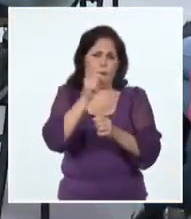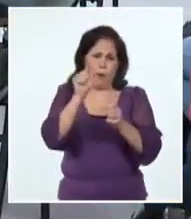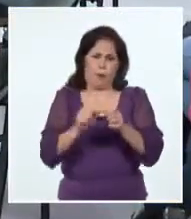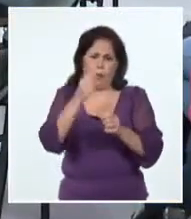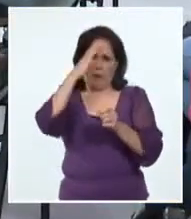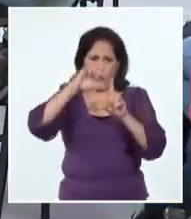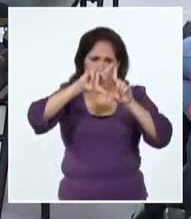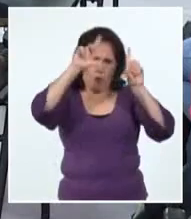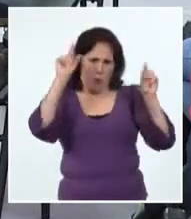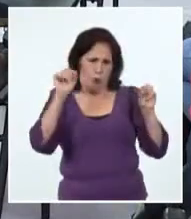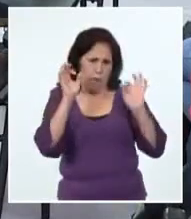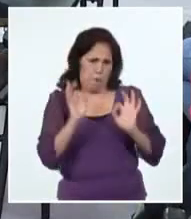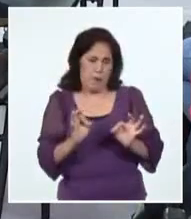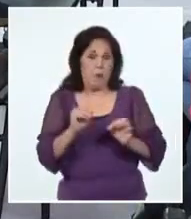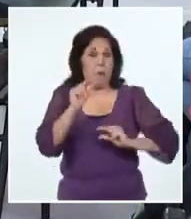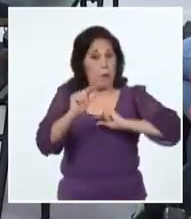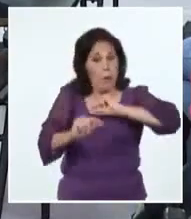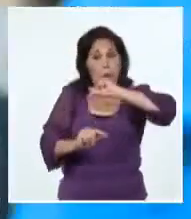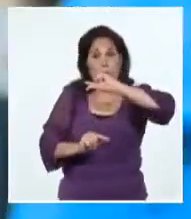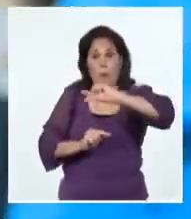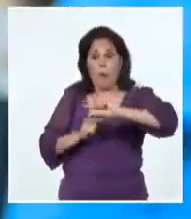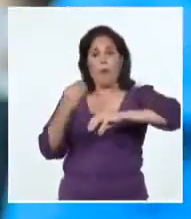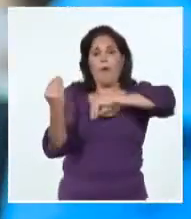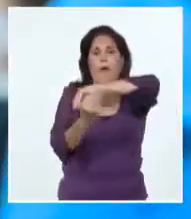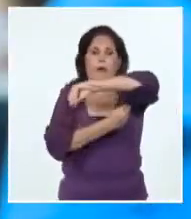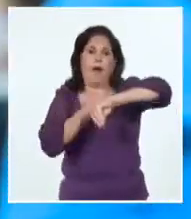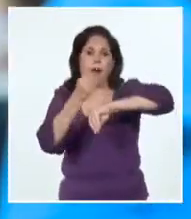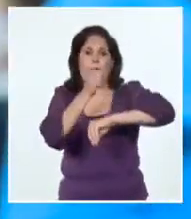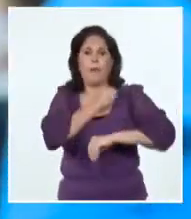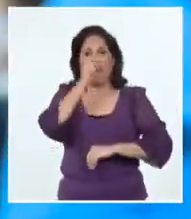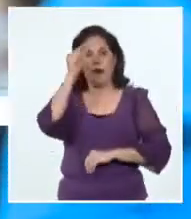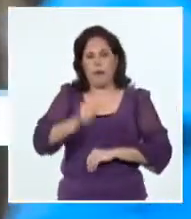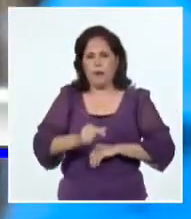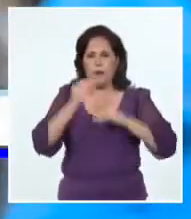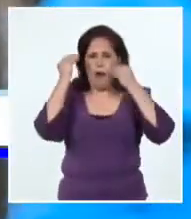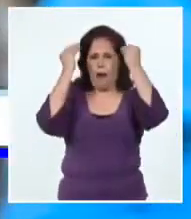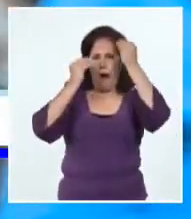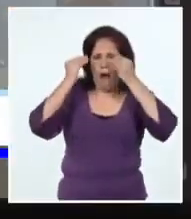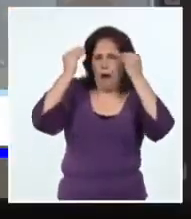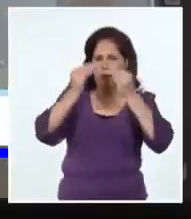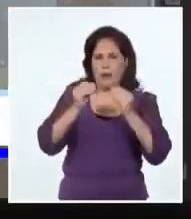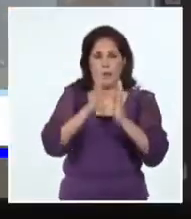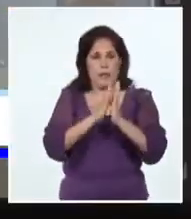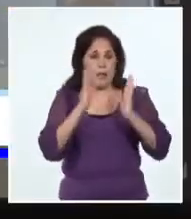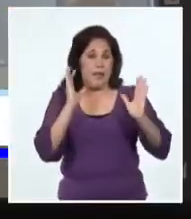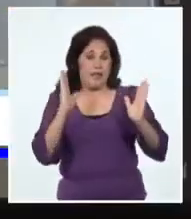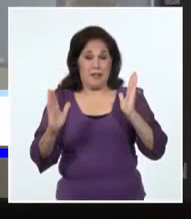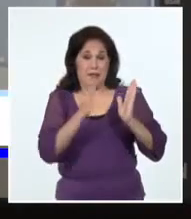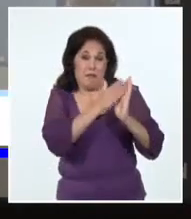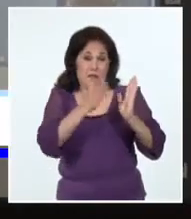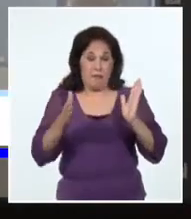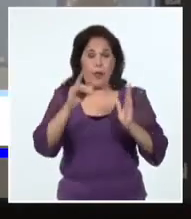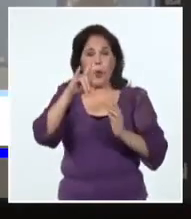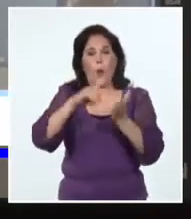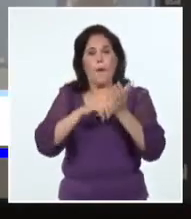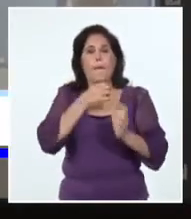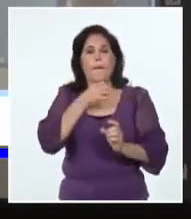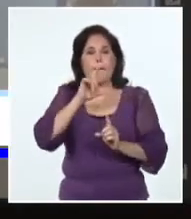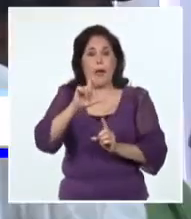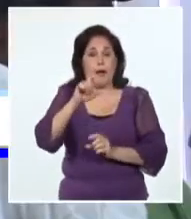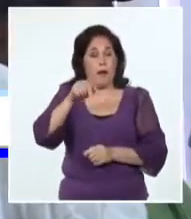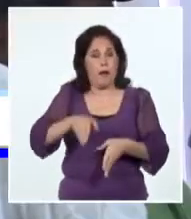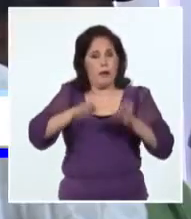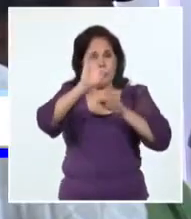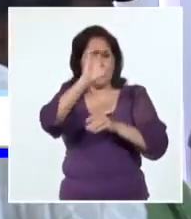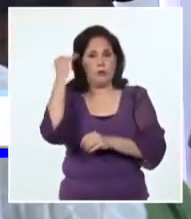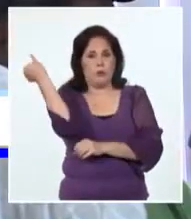La transformación gradual del modelo de prensa en Cuba centró los análisis en la jornada especial organizada por la UPEC en el Instituto